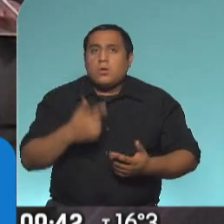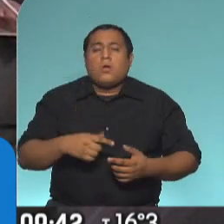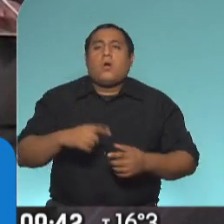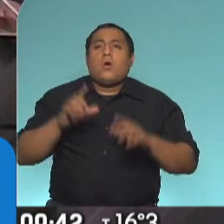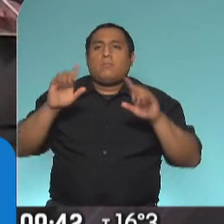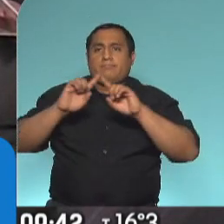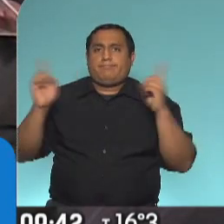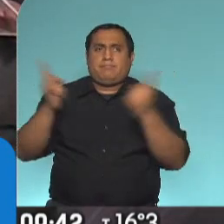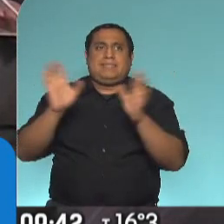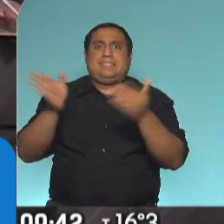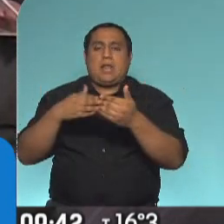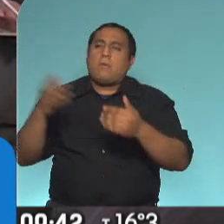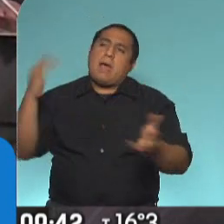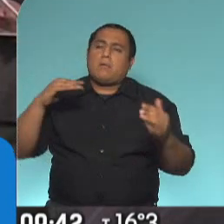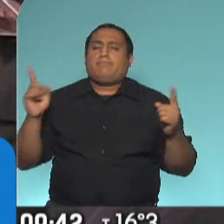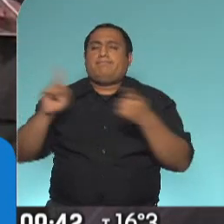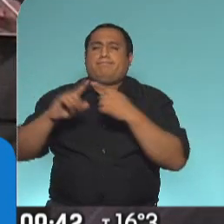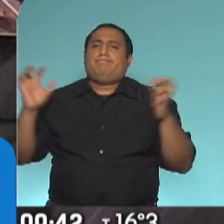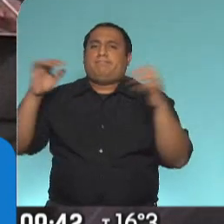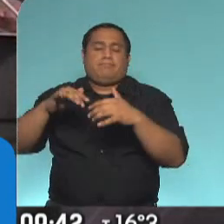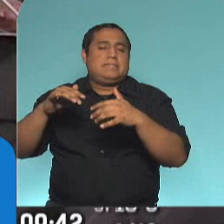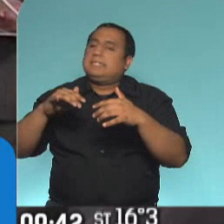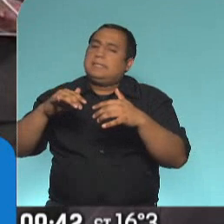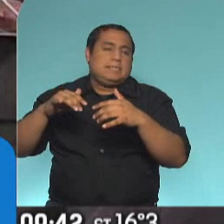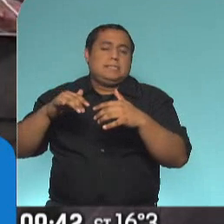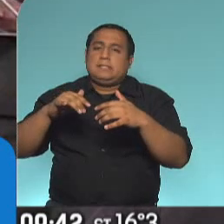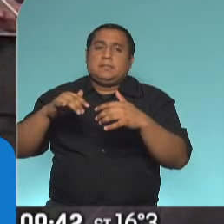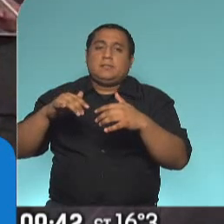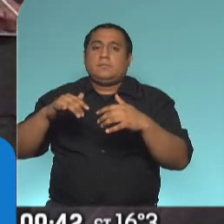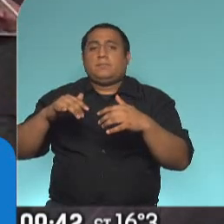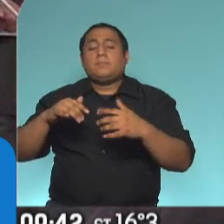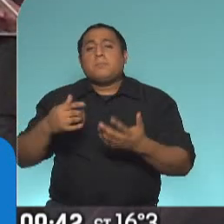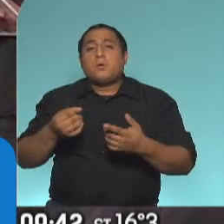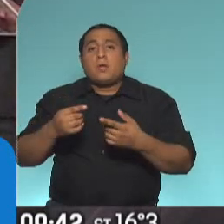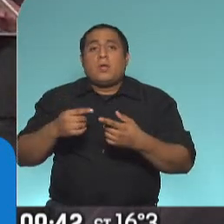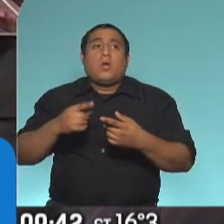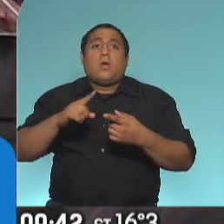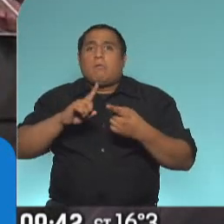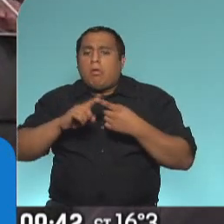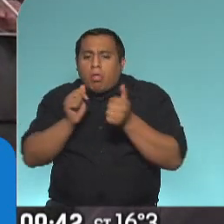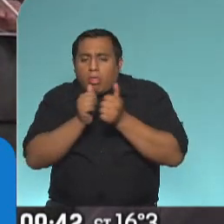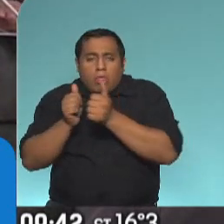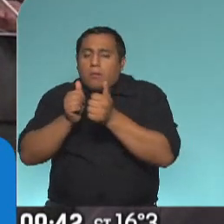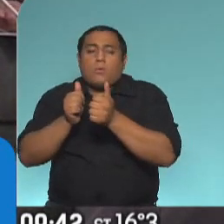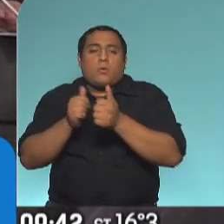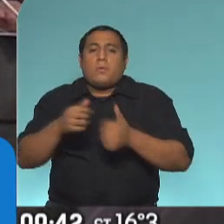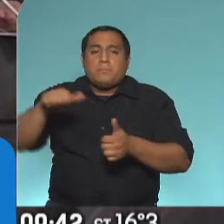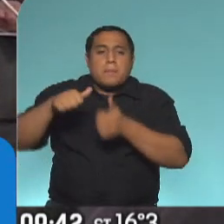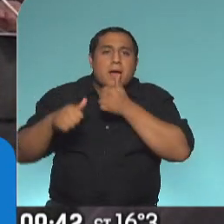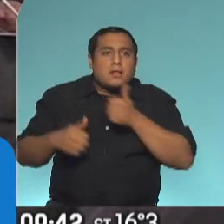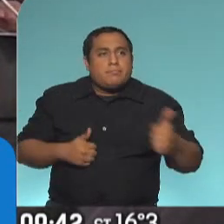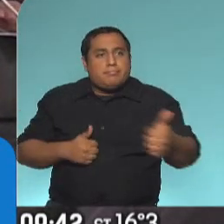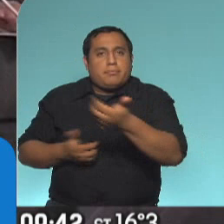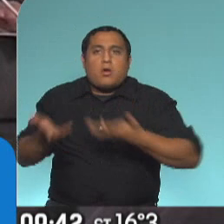espacios cerrados, que sean en espacios abiertos con esa distancia que asegura que no seamos contacto estrecho de otra persona, no compartir el mate,